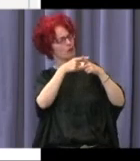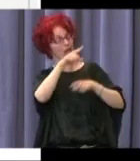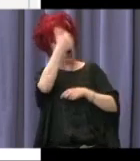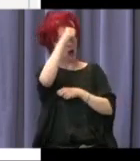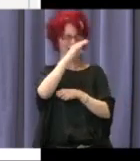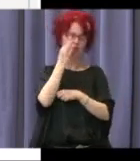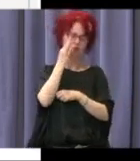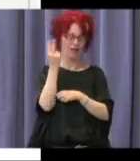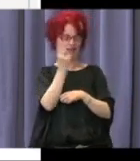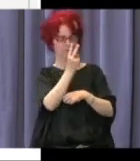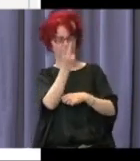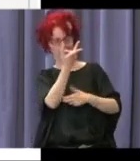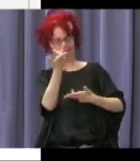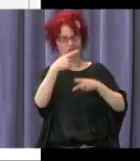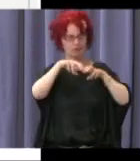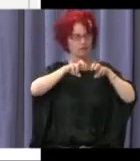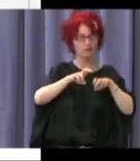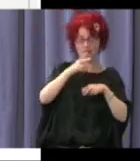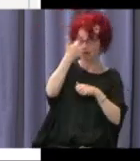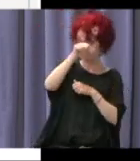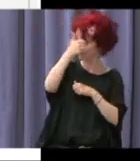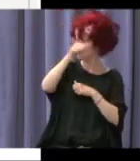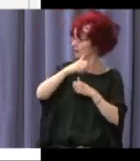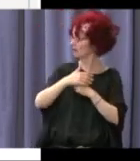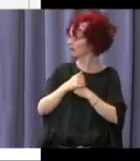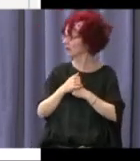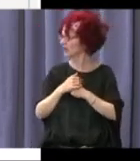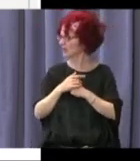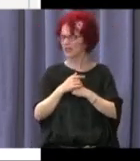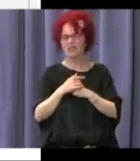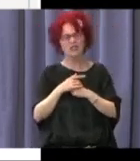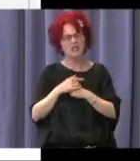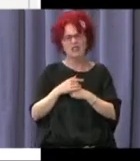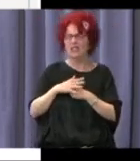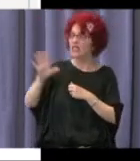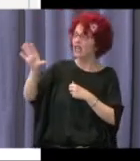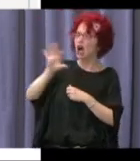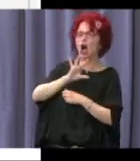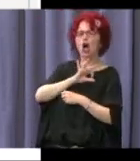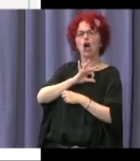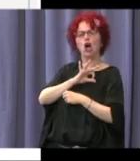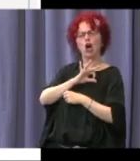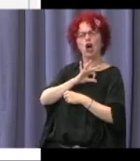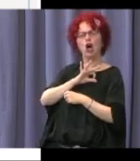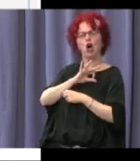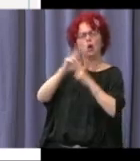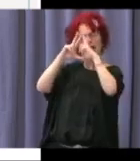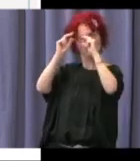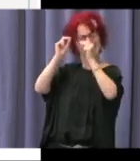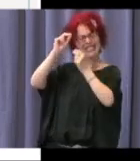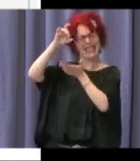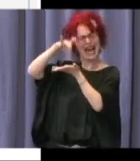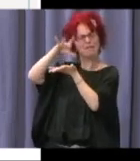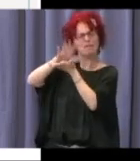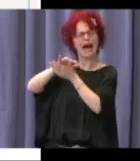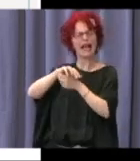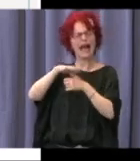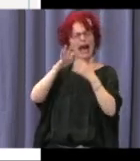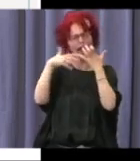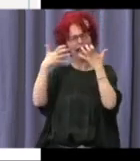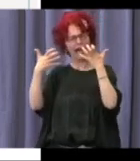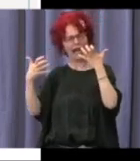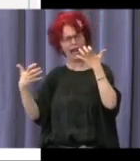y el señor va dando la palabra. Don Antonio, no sé qué, de la Universidad de Málaga, no sé cuándo, y